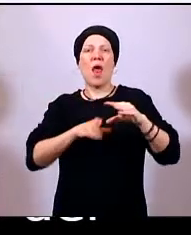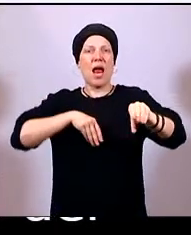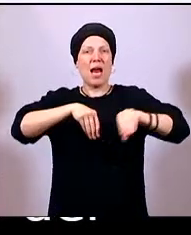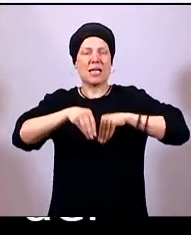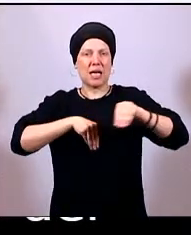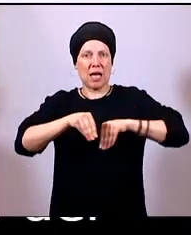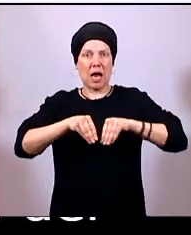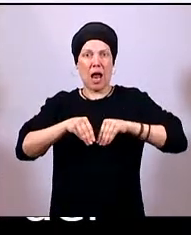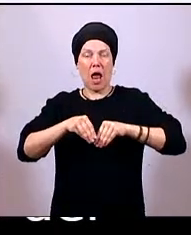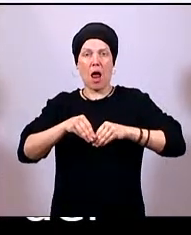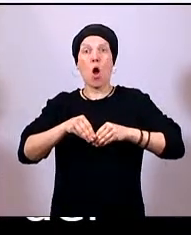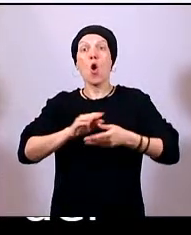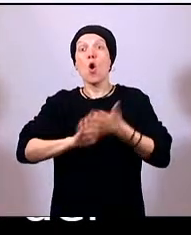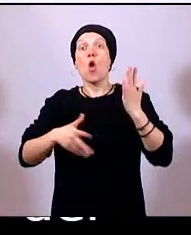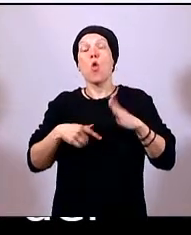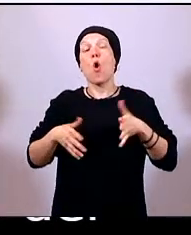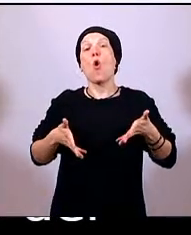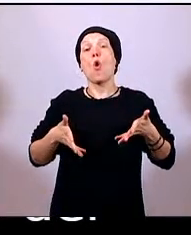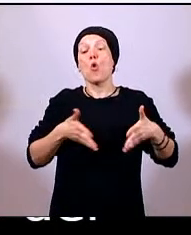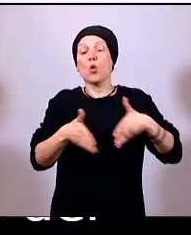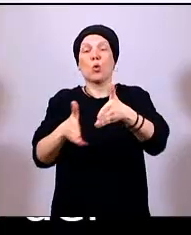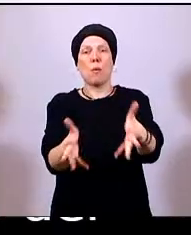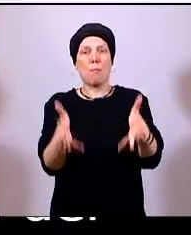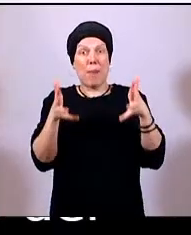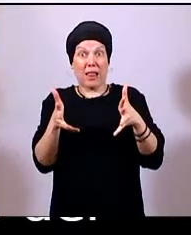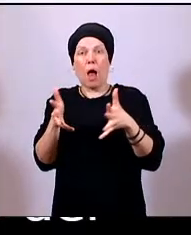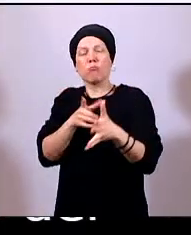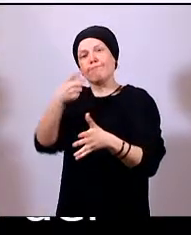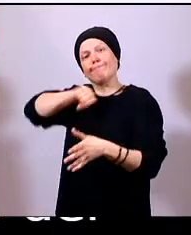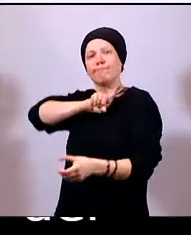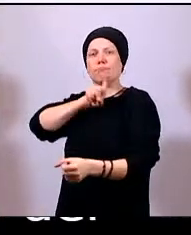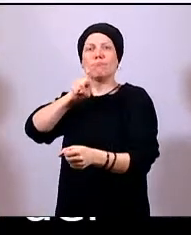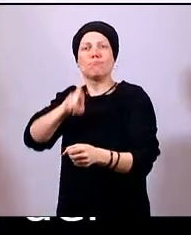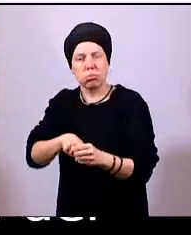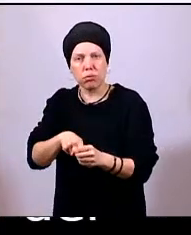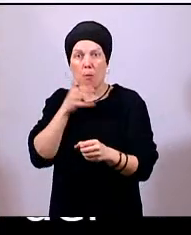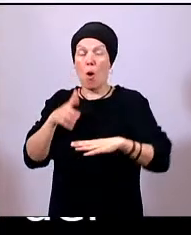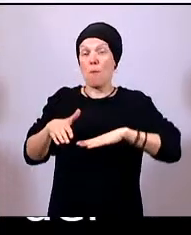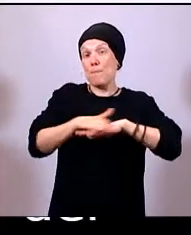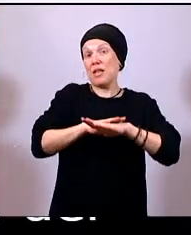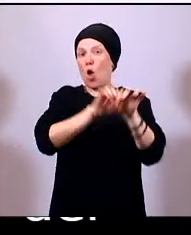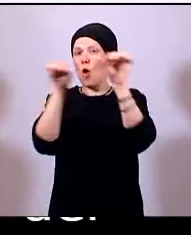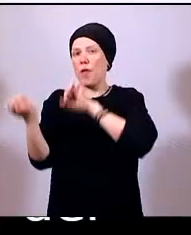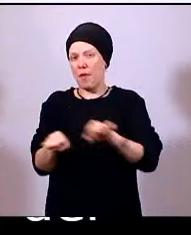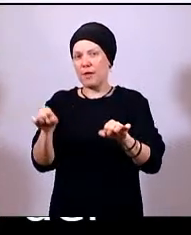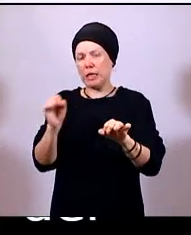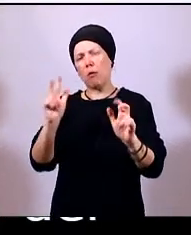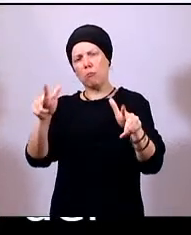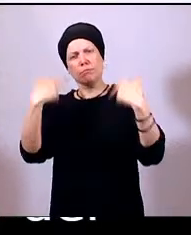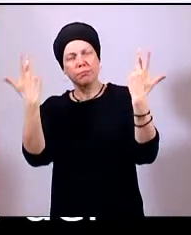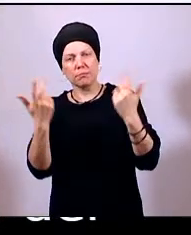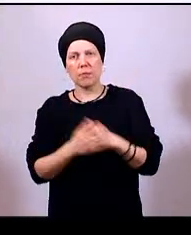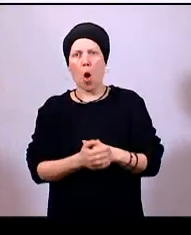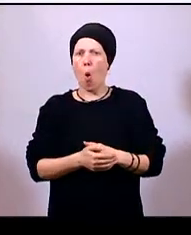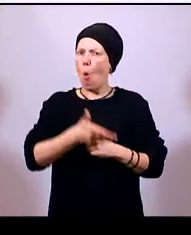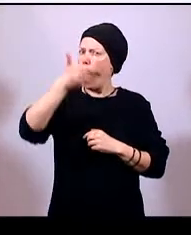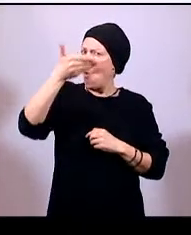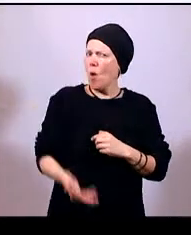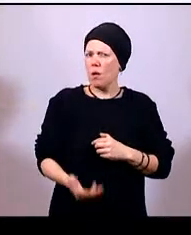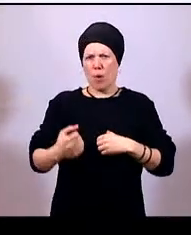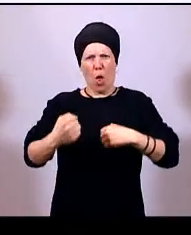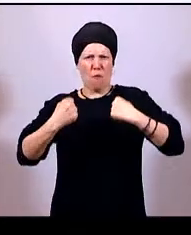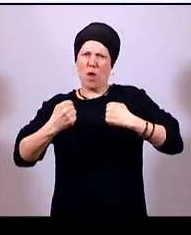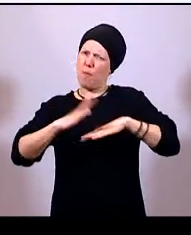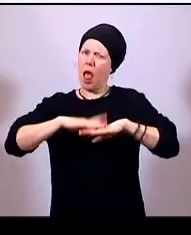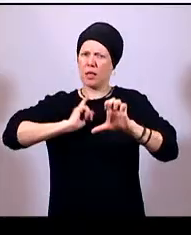Corredor Industrial Ruta de la Plata, que cuenta con las bendiciones del Ministerio de Defensa, que tiene un enorme potencial para Extremadura